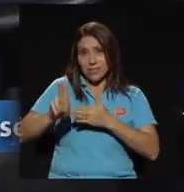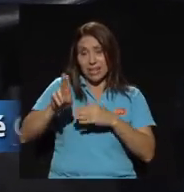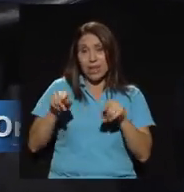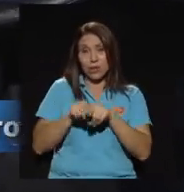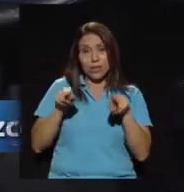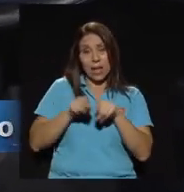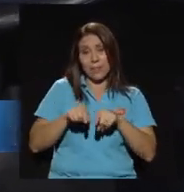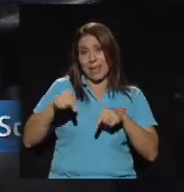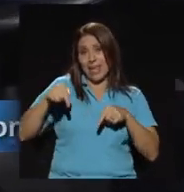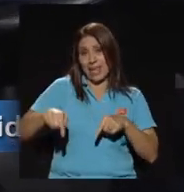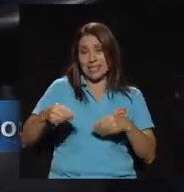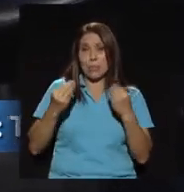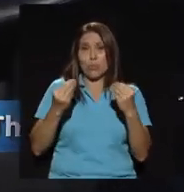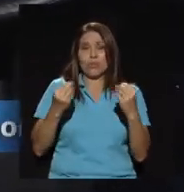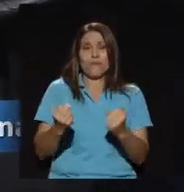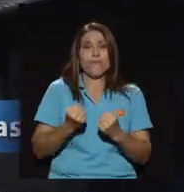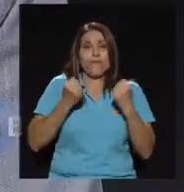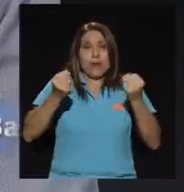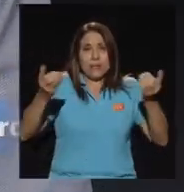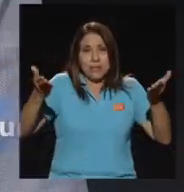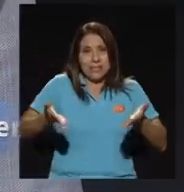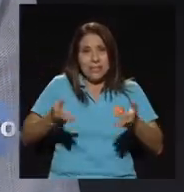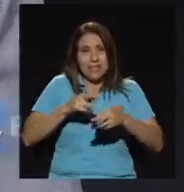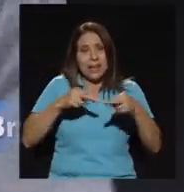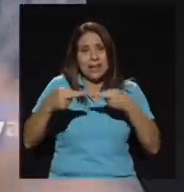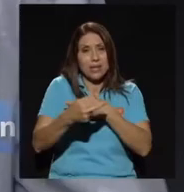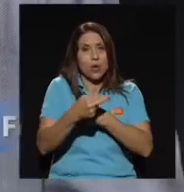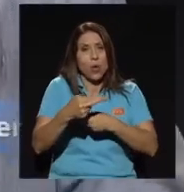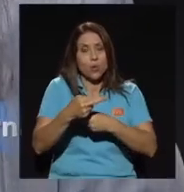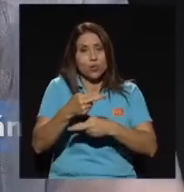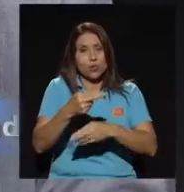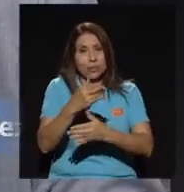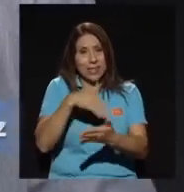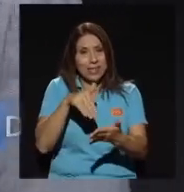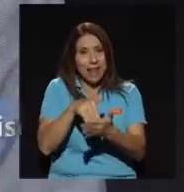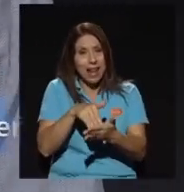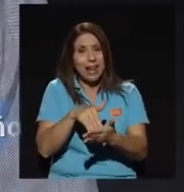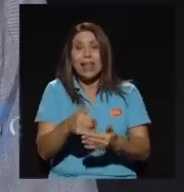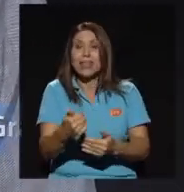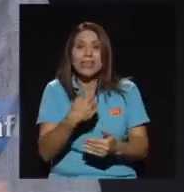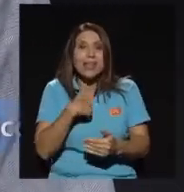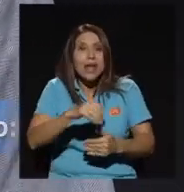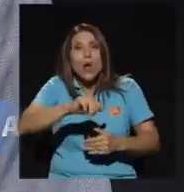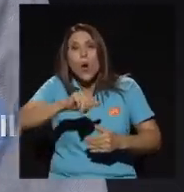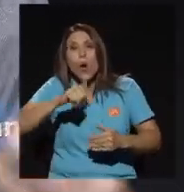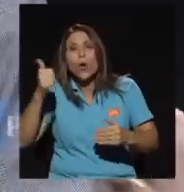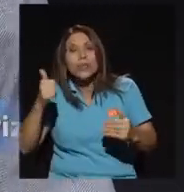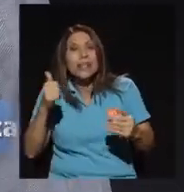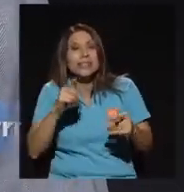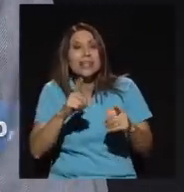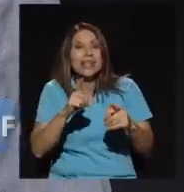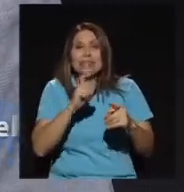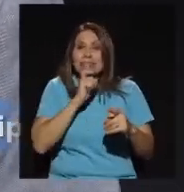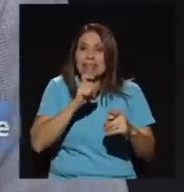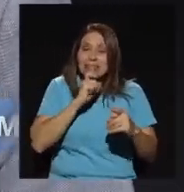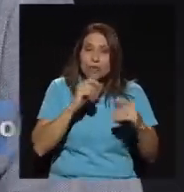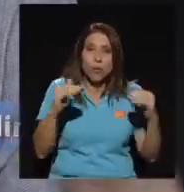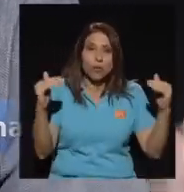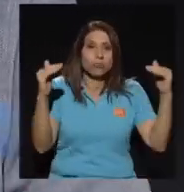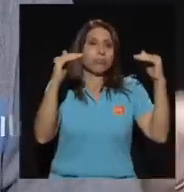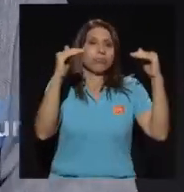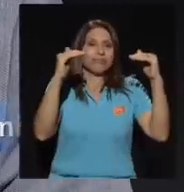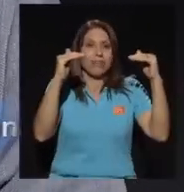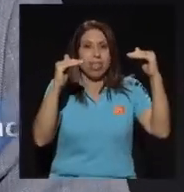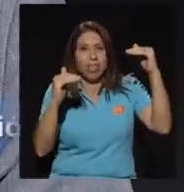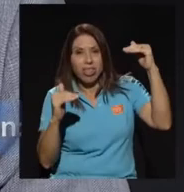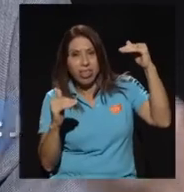fuerte presencia en la región central, sufre de otras brechas de equidad. Por ejemplo, a nivel de secundaria, las